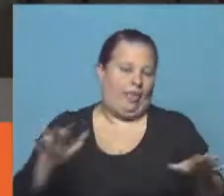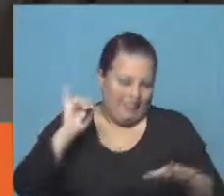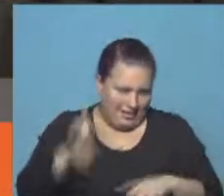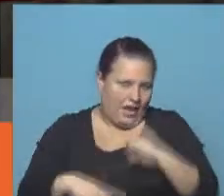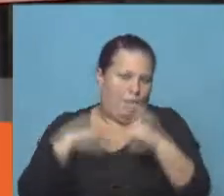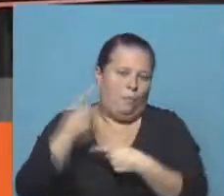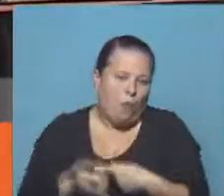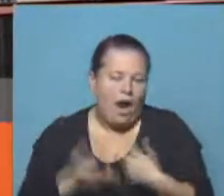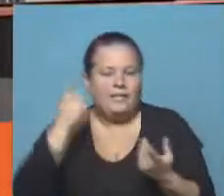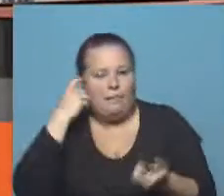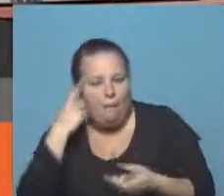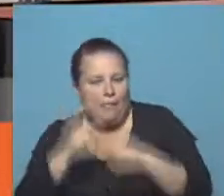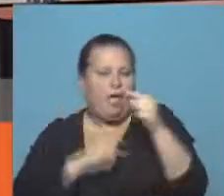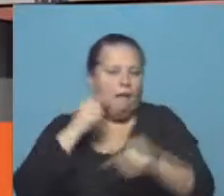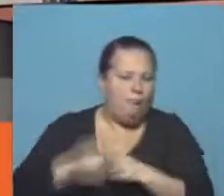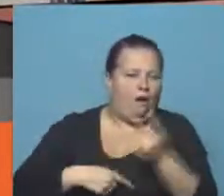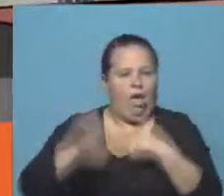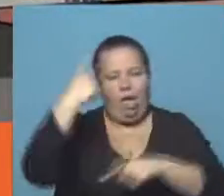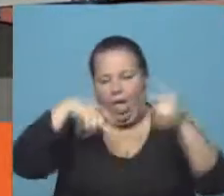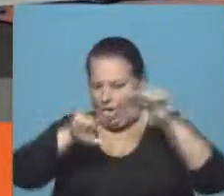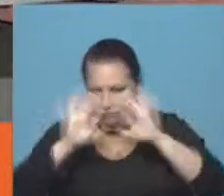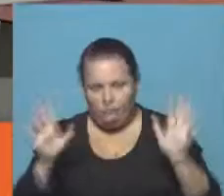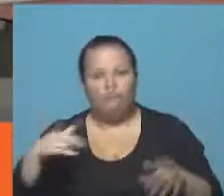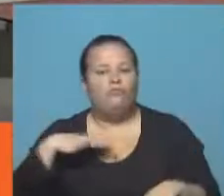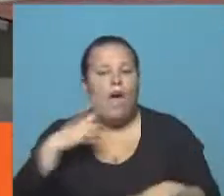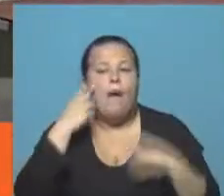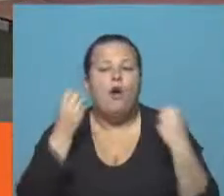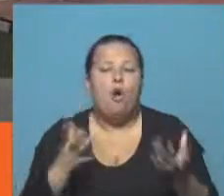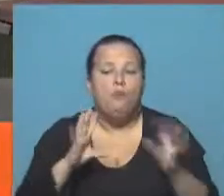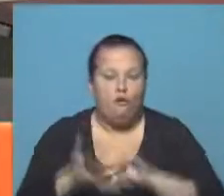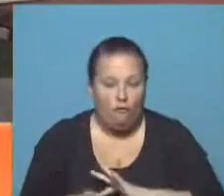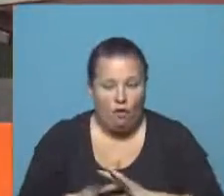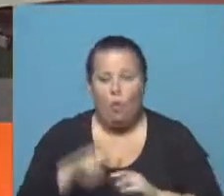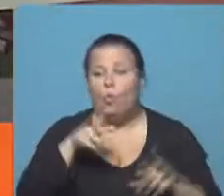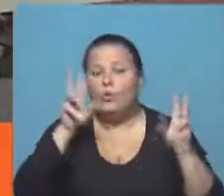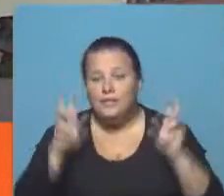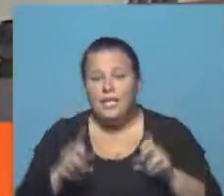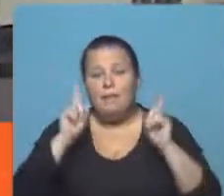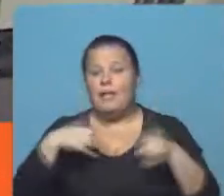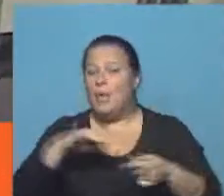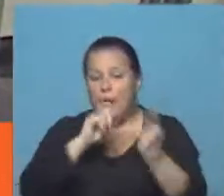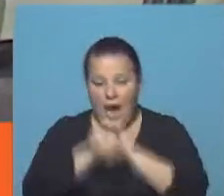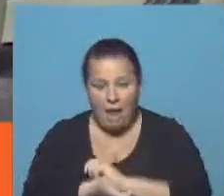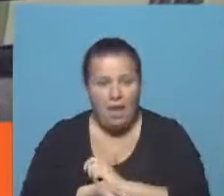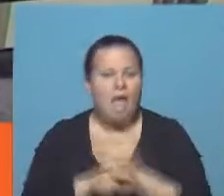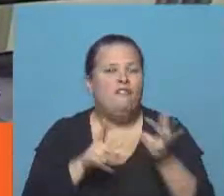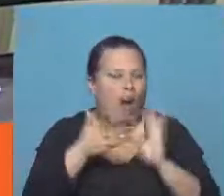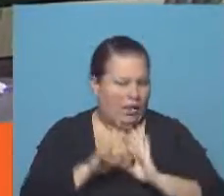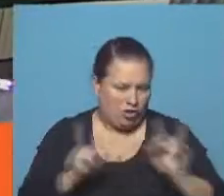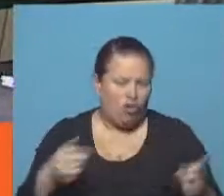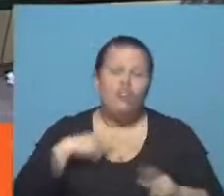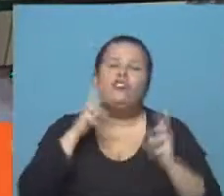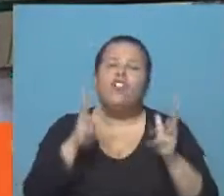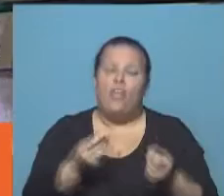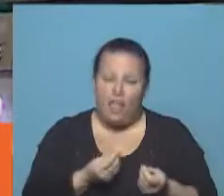Después el tema de que estamos aprendiendo paso a paso, idas, vueltas, bueno, todavía estamos viendo cómo se hace eso, que era una cuestión que también había que corregir, pero no de esta forma. Yo lo que digo es